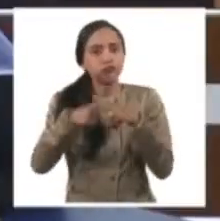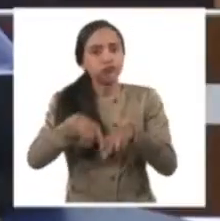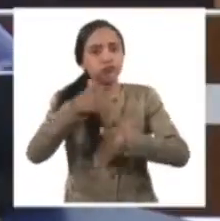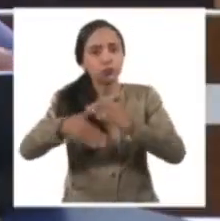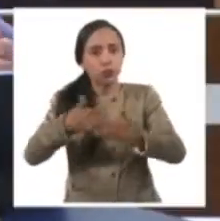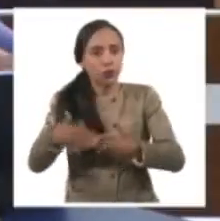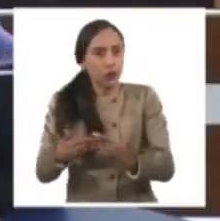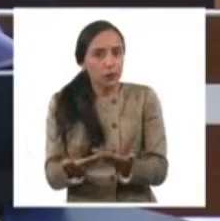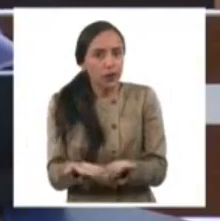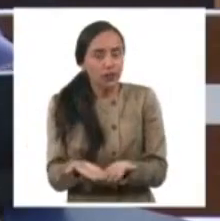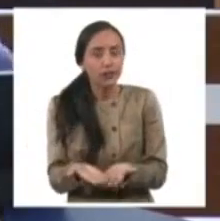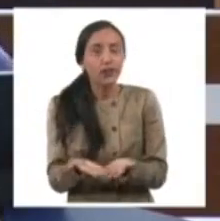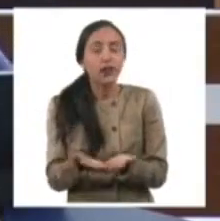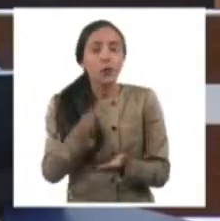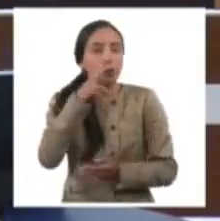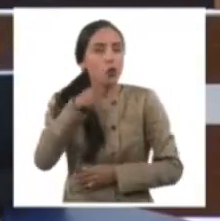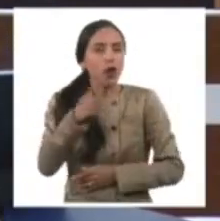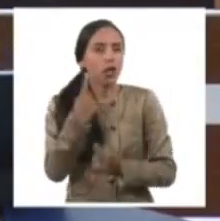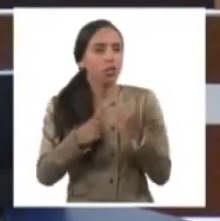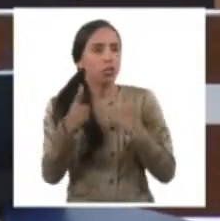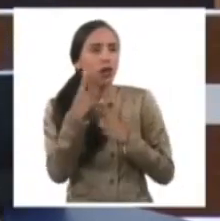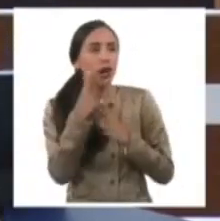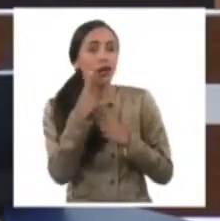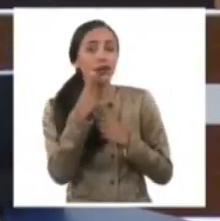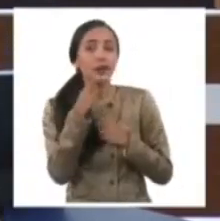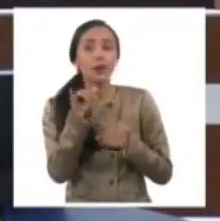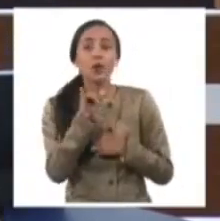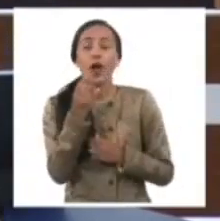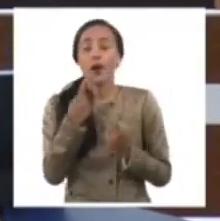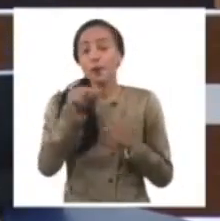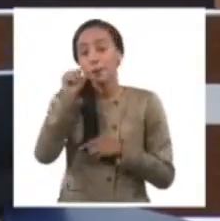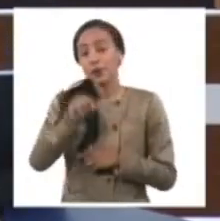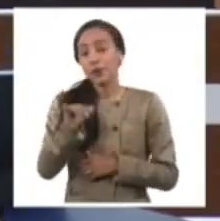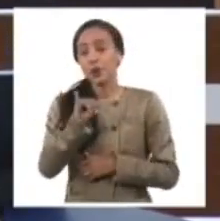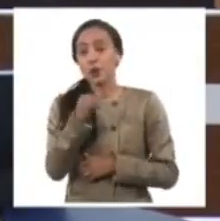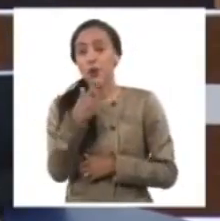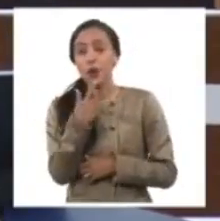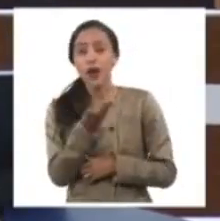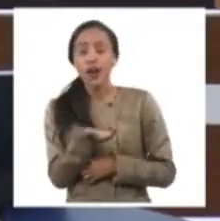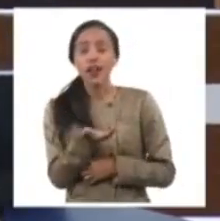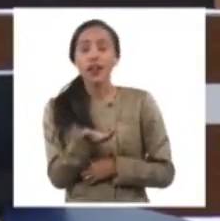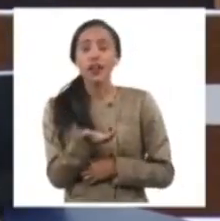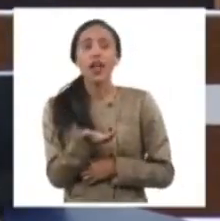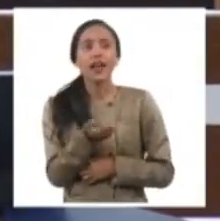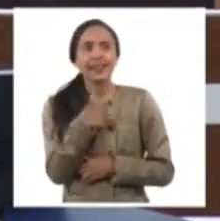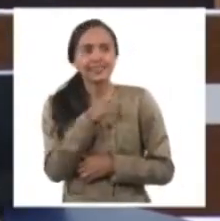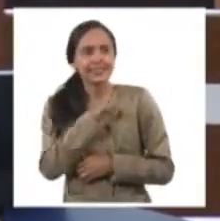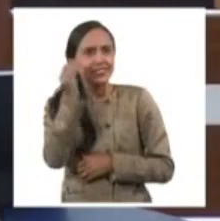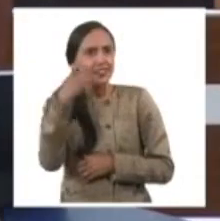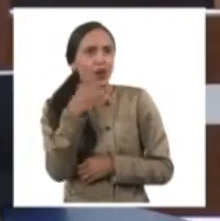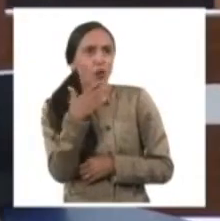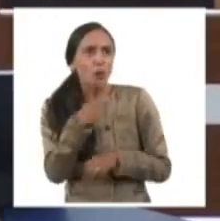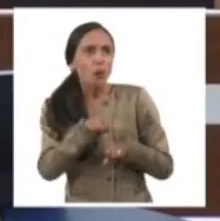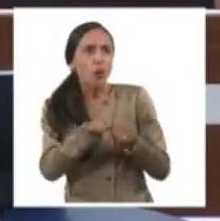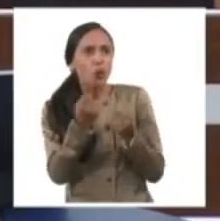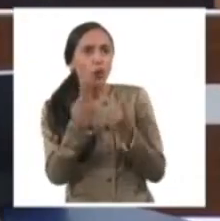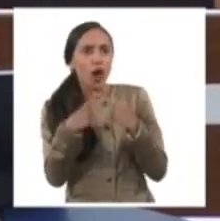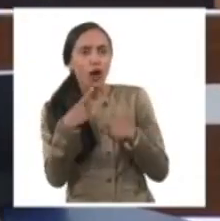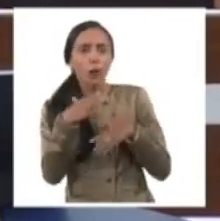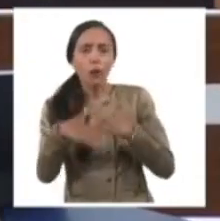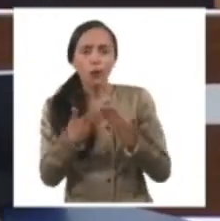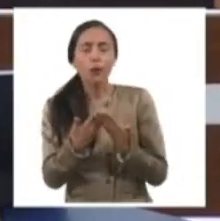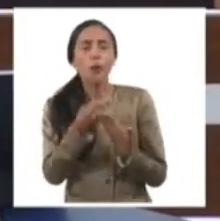buscando cualquier oportunidad mediante la cual se pueda encontrar una solución